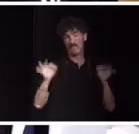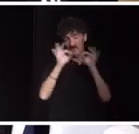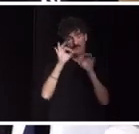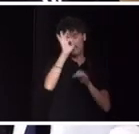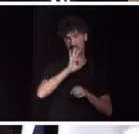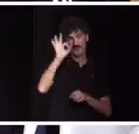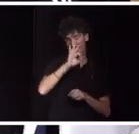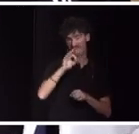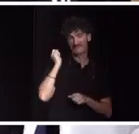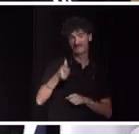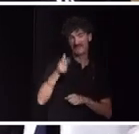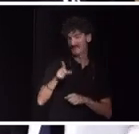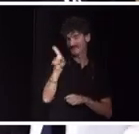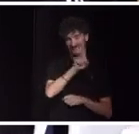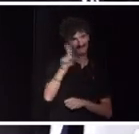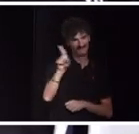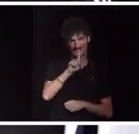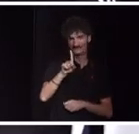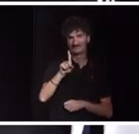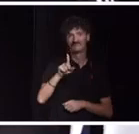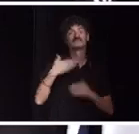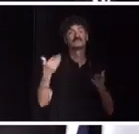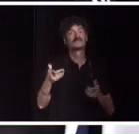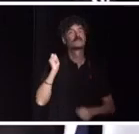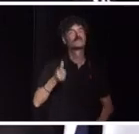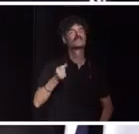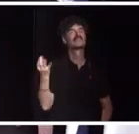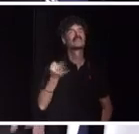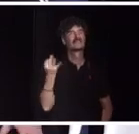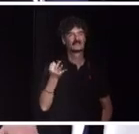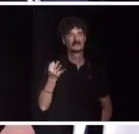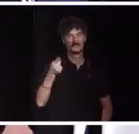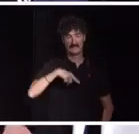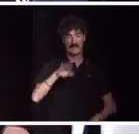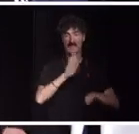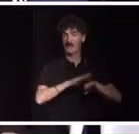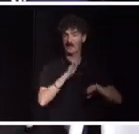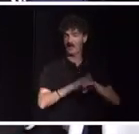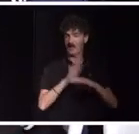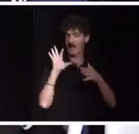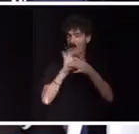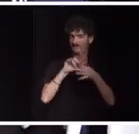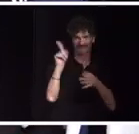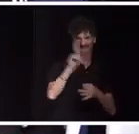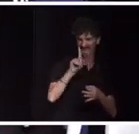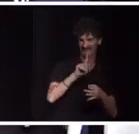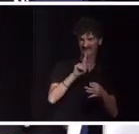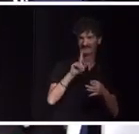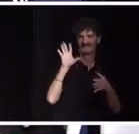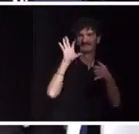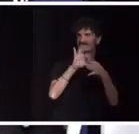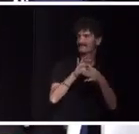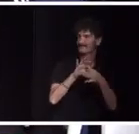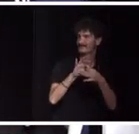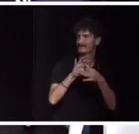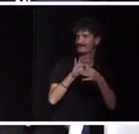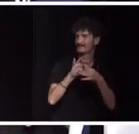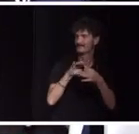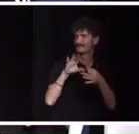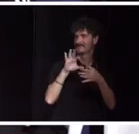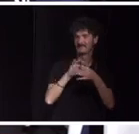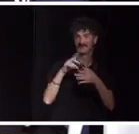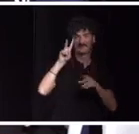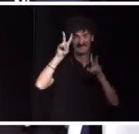dice Podemos no es lo habitual. Lo habitual venía siendo una izquierda que no molestara demasiado. Una izquierda que ante las